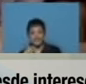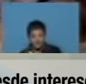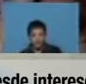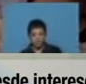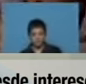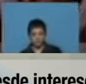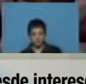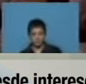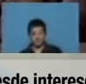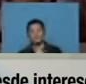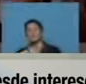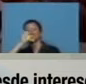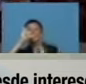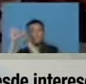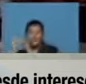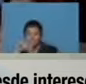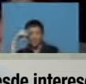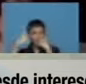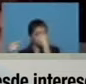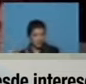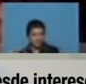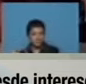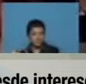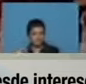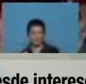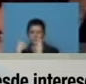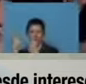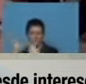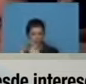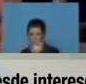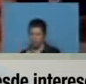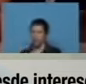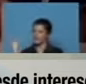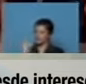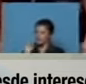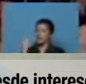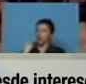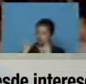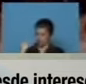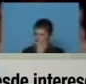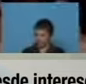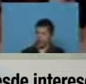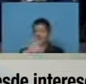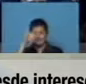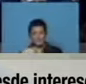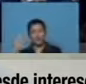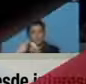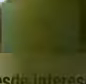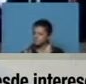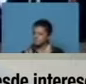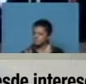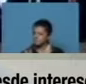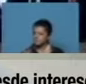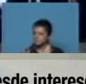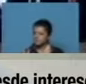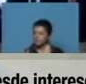ningún país pone en manos del mercado, se asocia con el mercado para desarrollarlo.